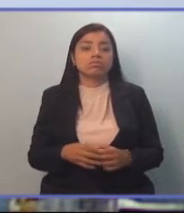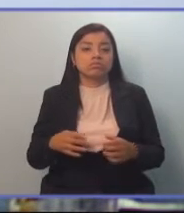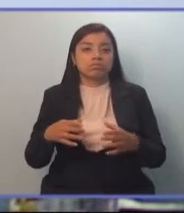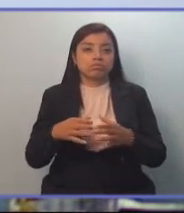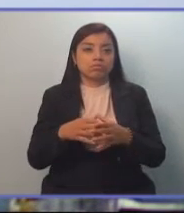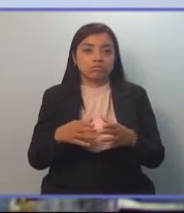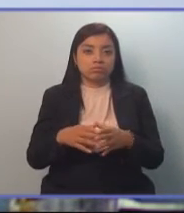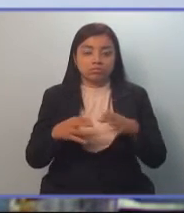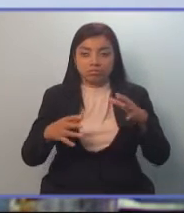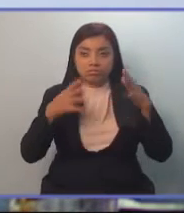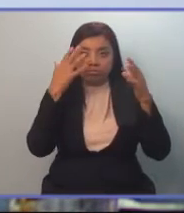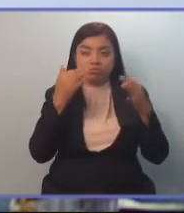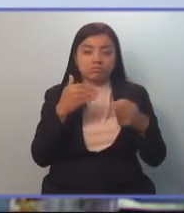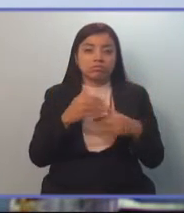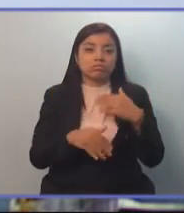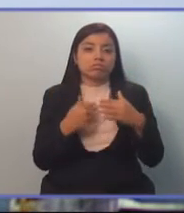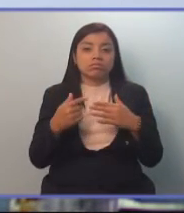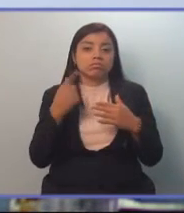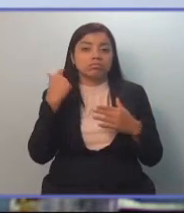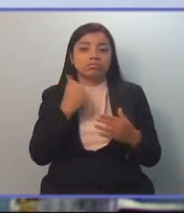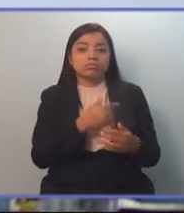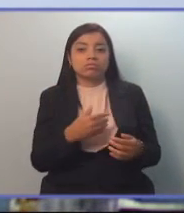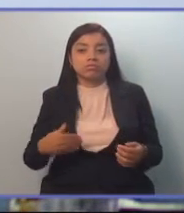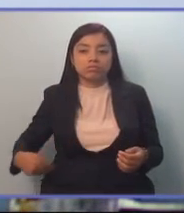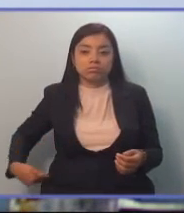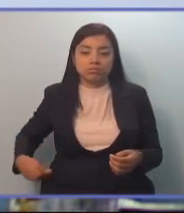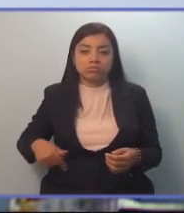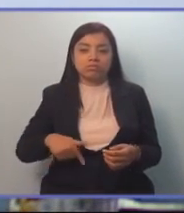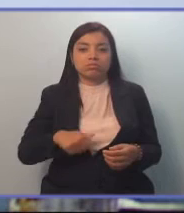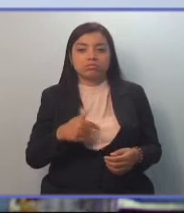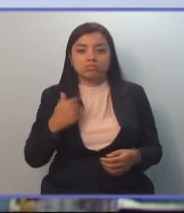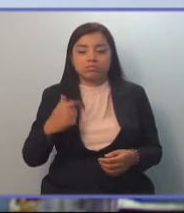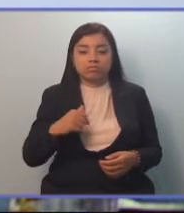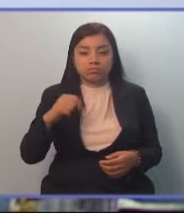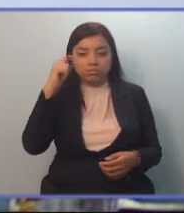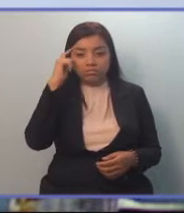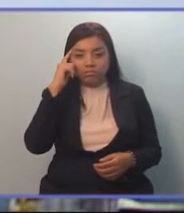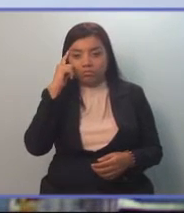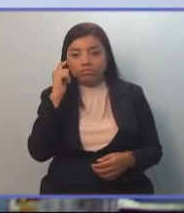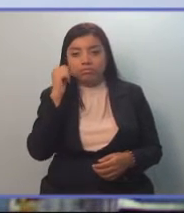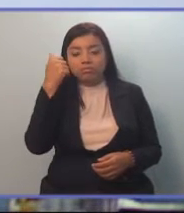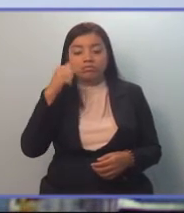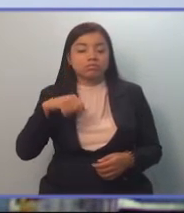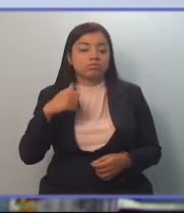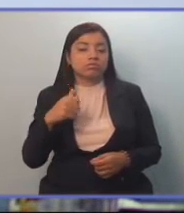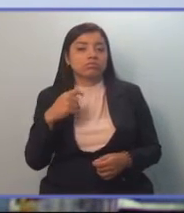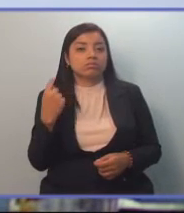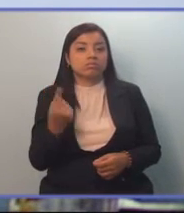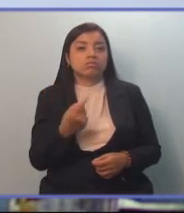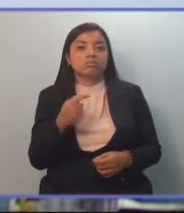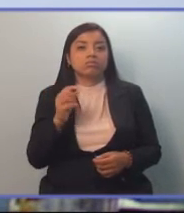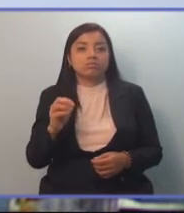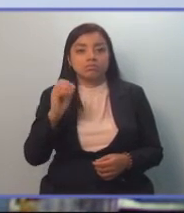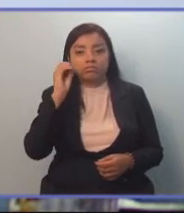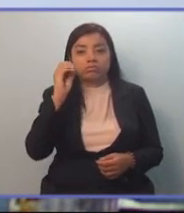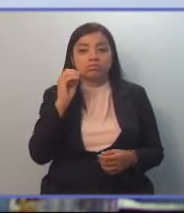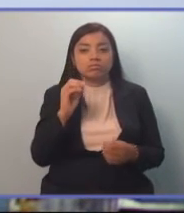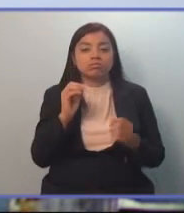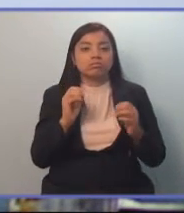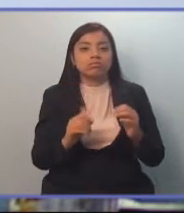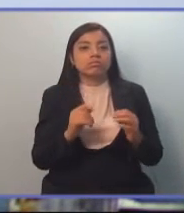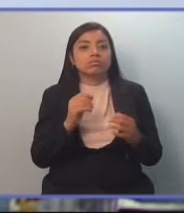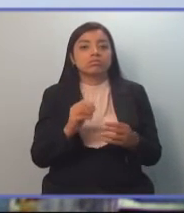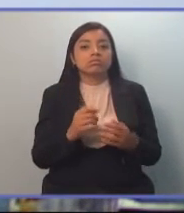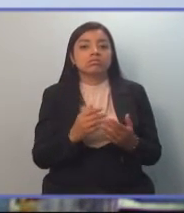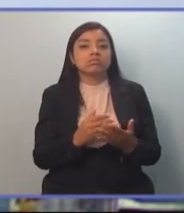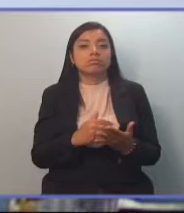el planteamiento hecho por el señor Presidente de la República, ha considerado estar de acuerdo únicamente en las observaciones relacionadas